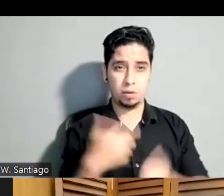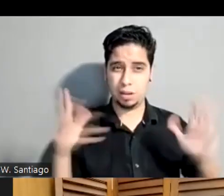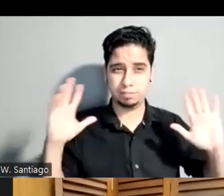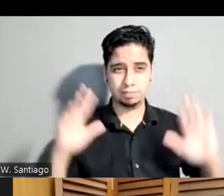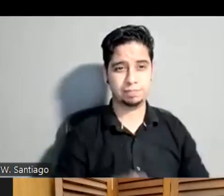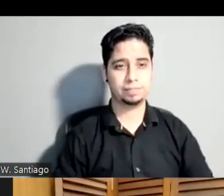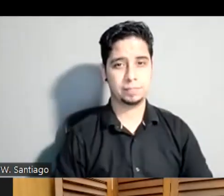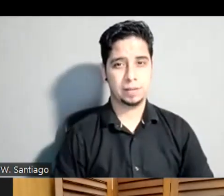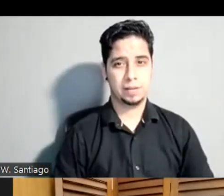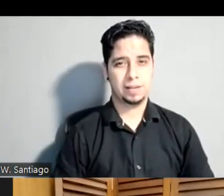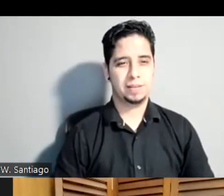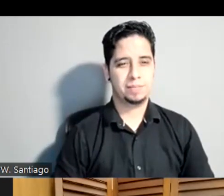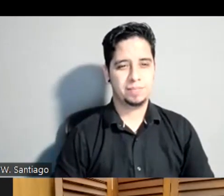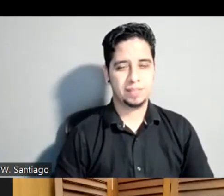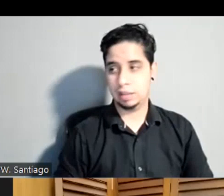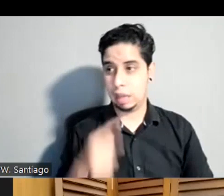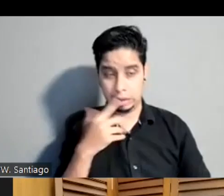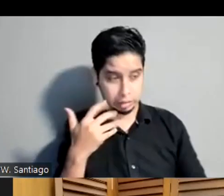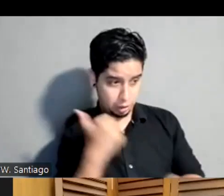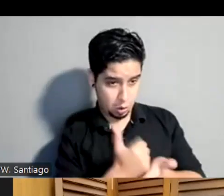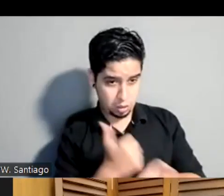¿Quieres que me ayude? Sí,